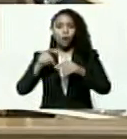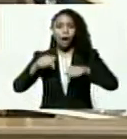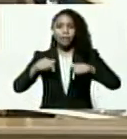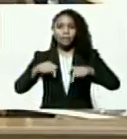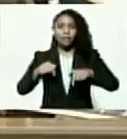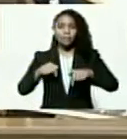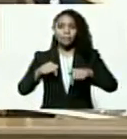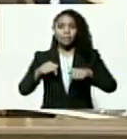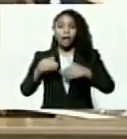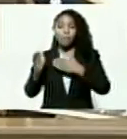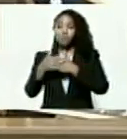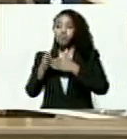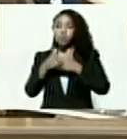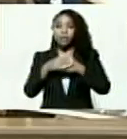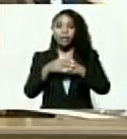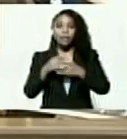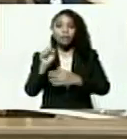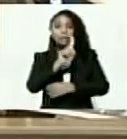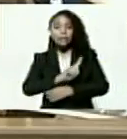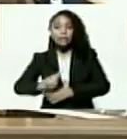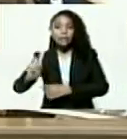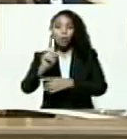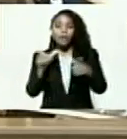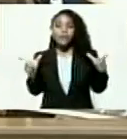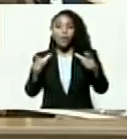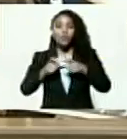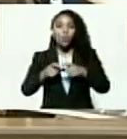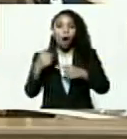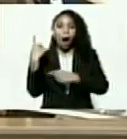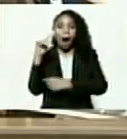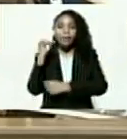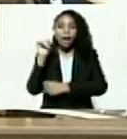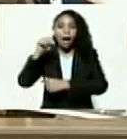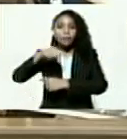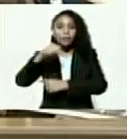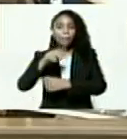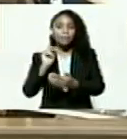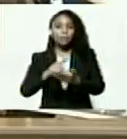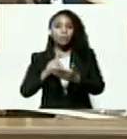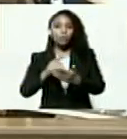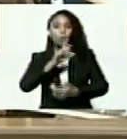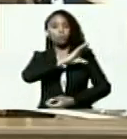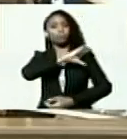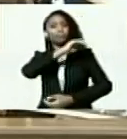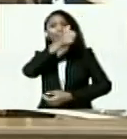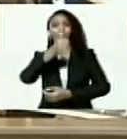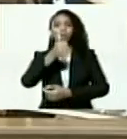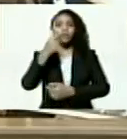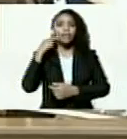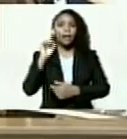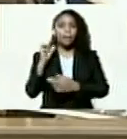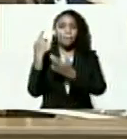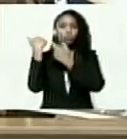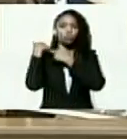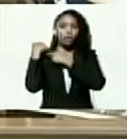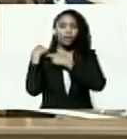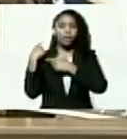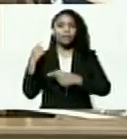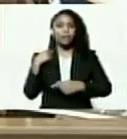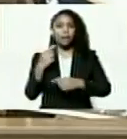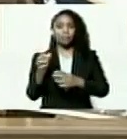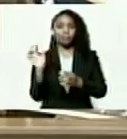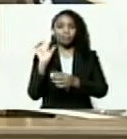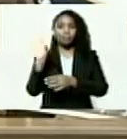las puertas del hemiciclo de sesiones se encuentran las rectoras y los rectores